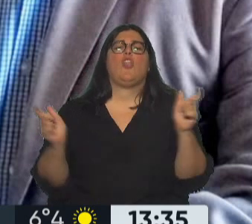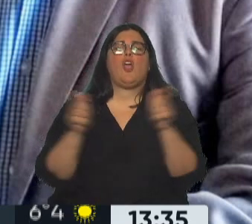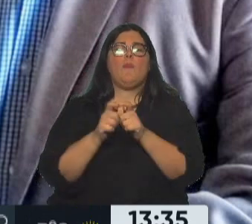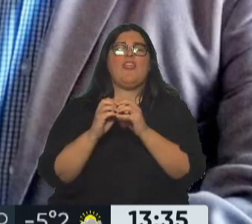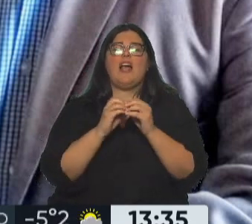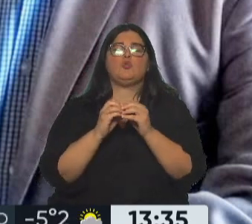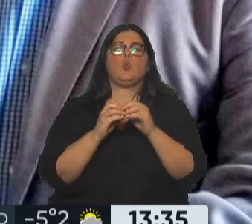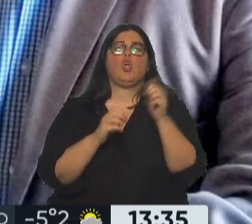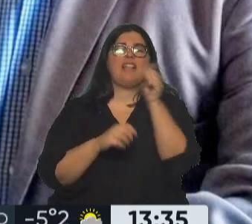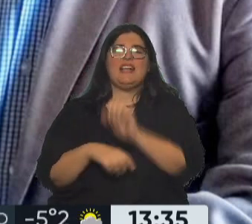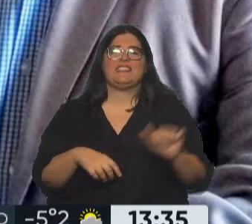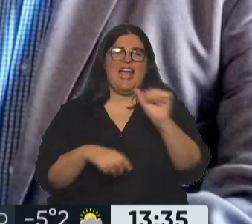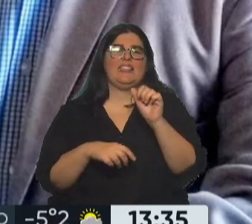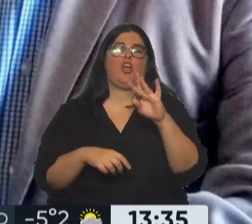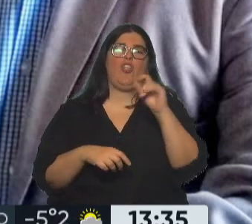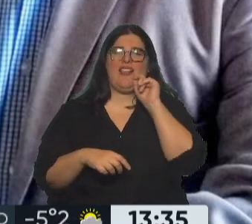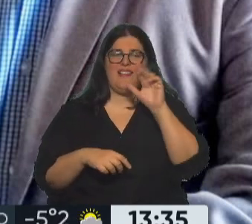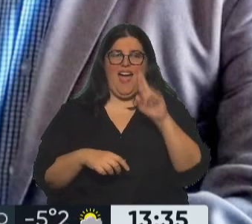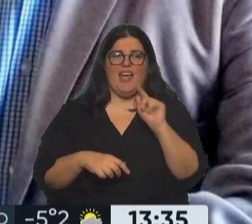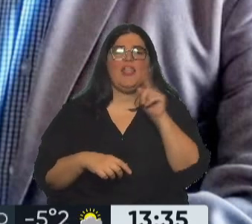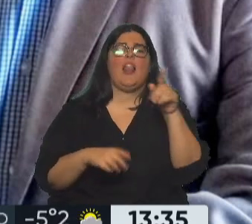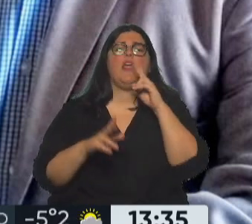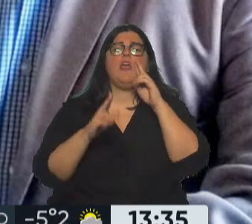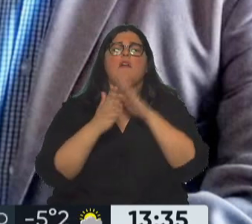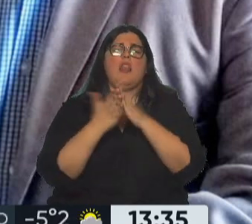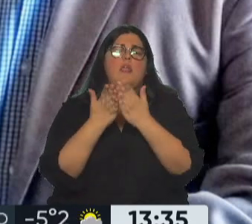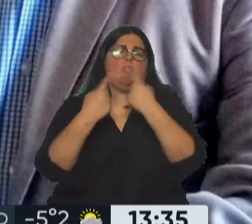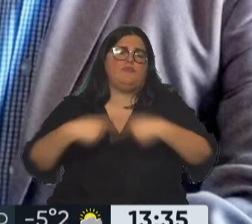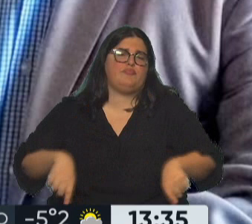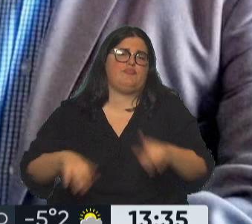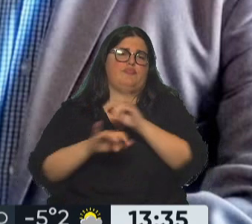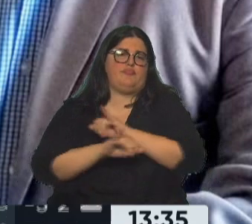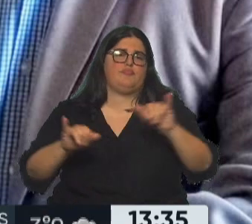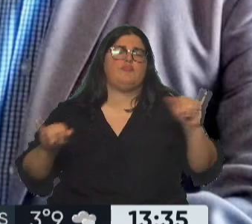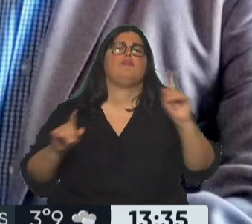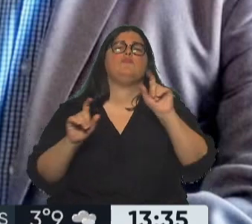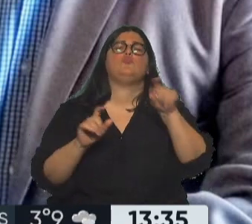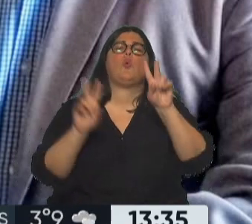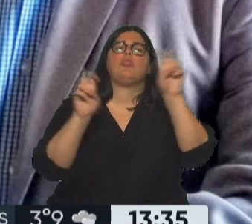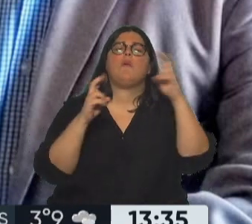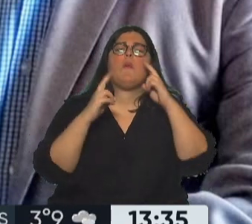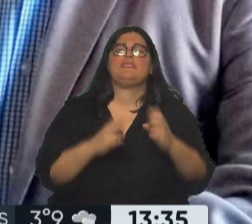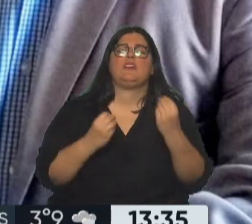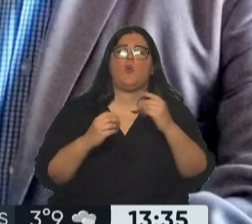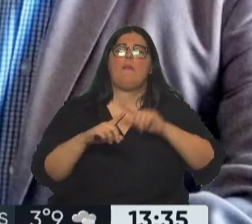China, la construcción de un país grande, y su campo de investigación es política, historia y cultura